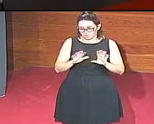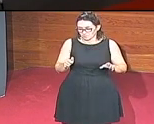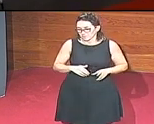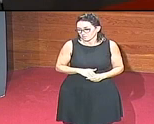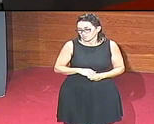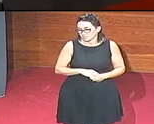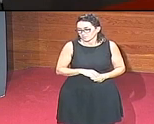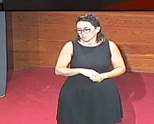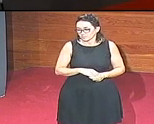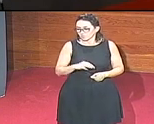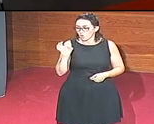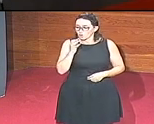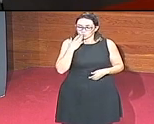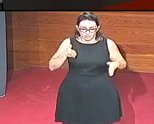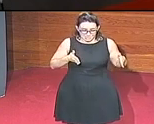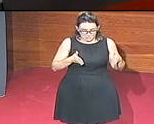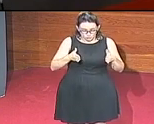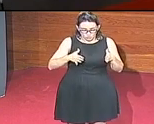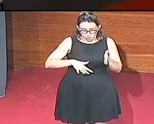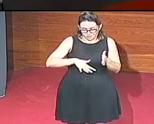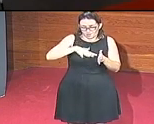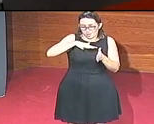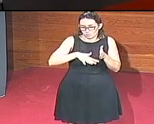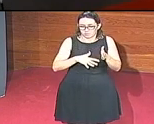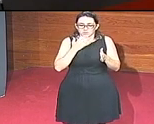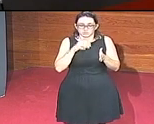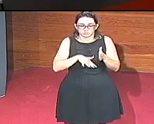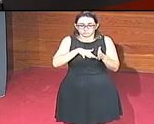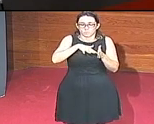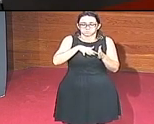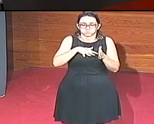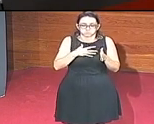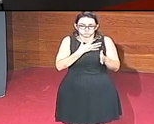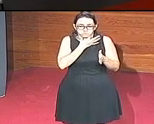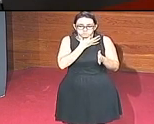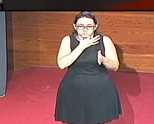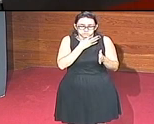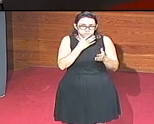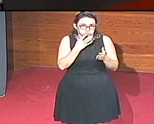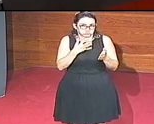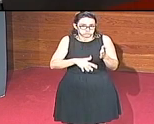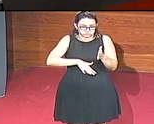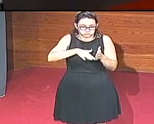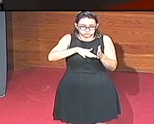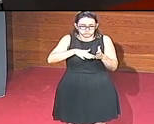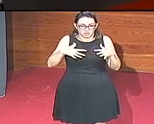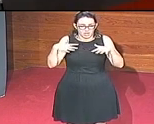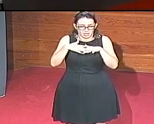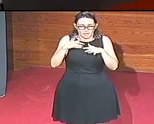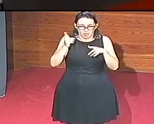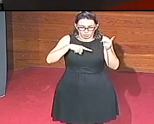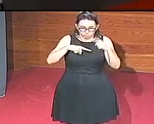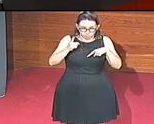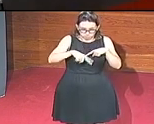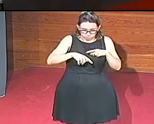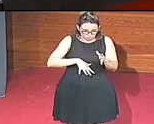como son los cauces de los ríos y qué problemas hay cuando se acumula todas las ramas tal como son